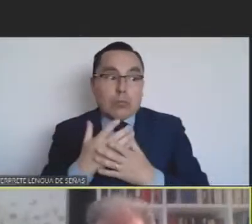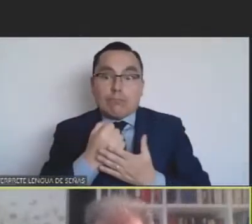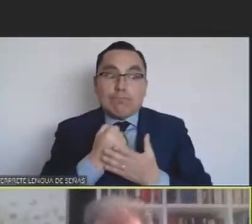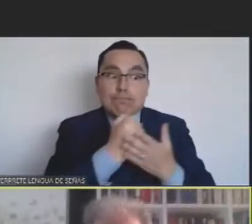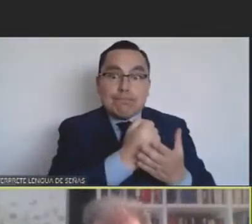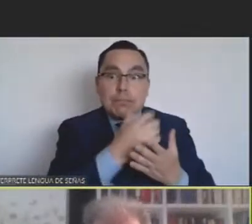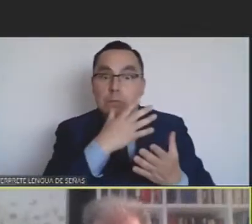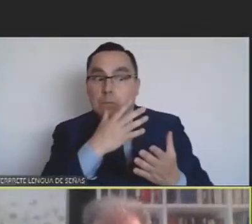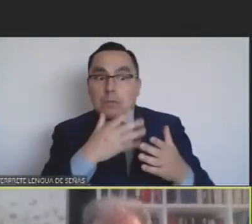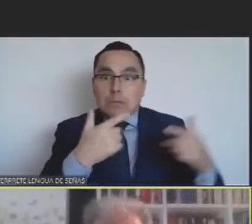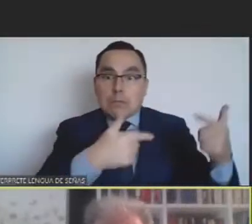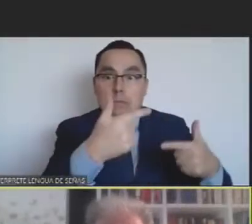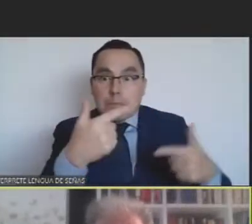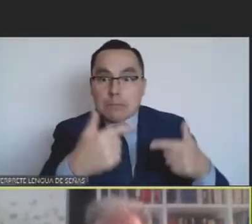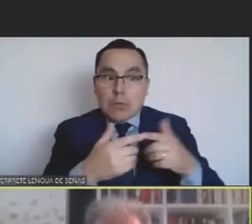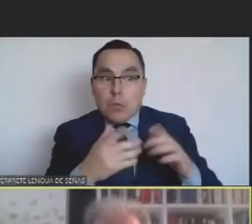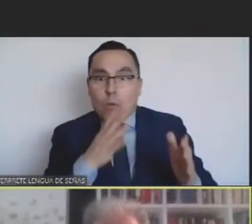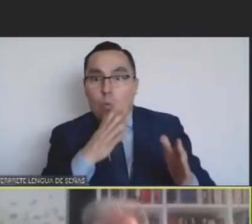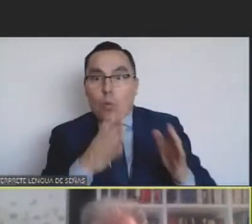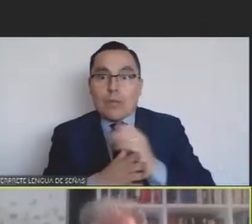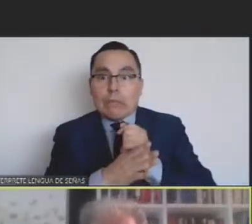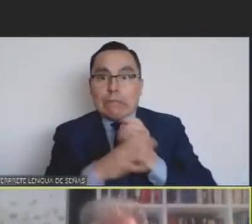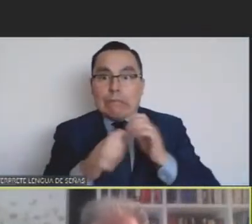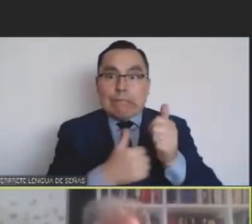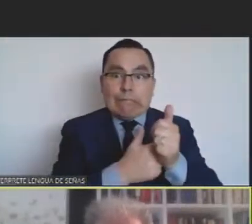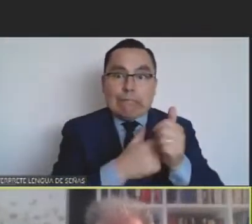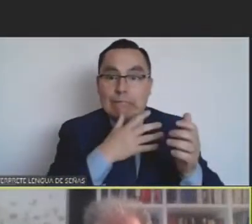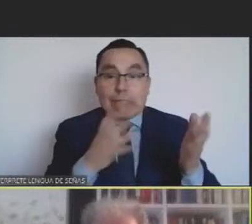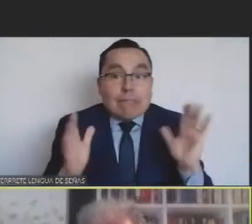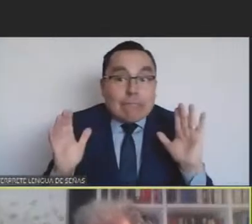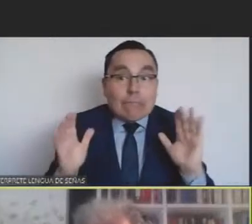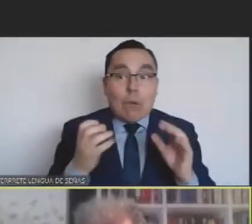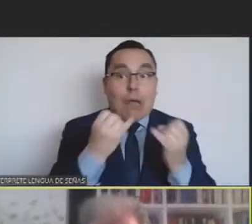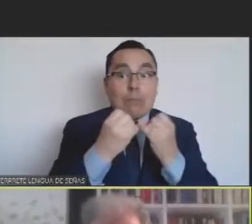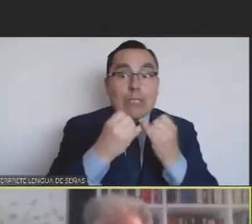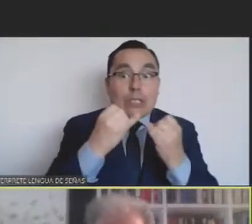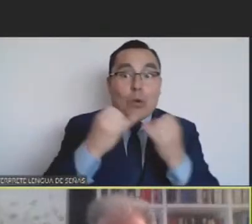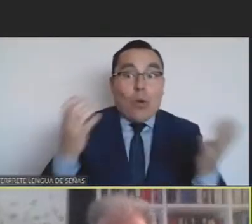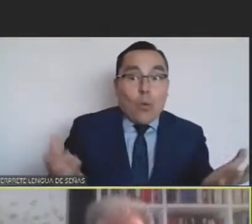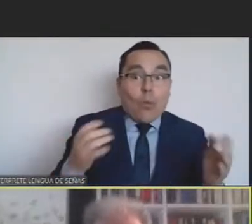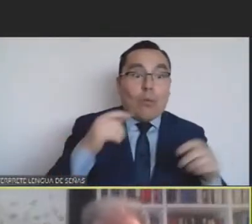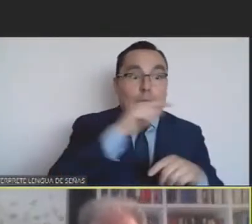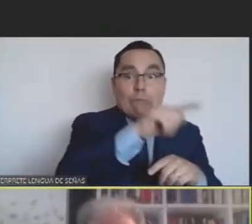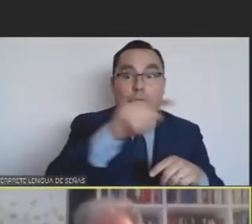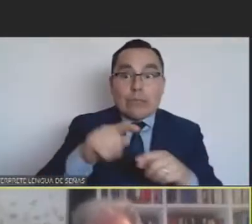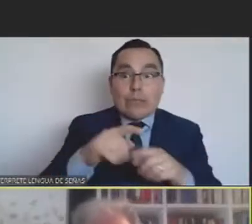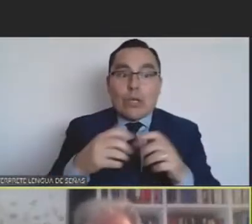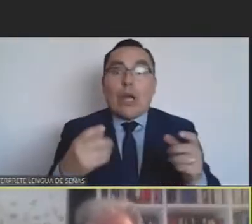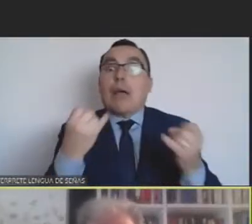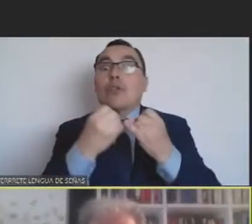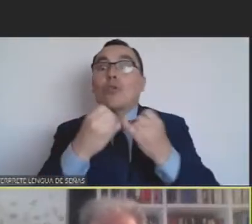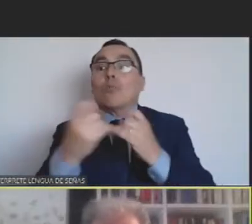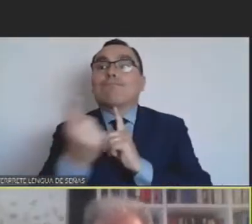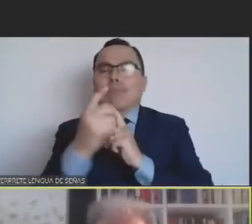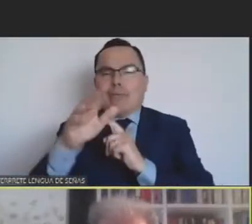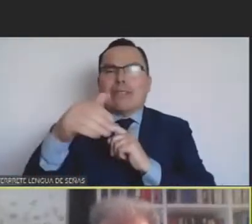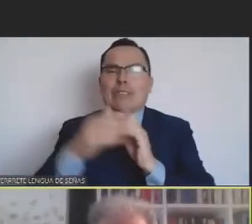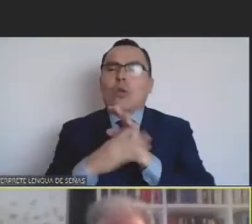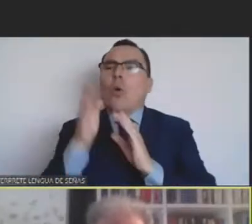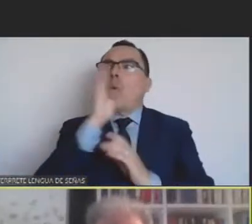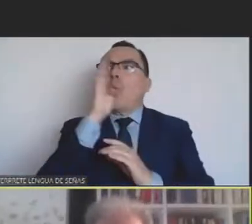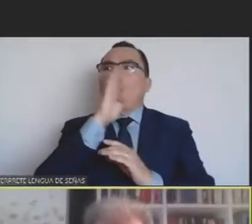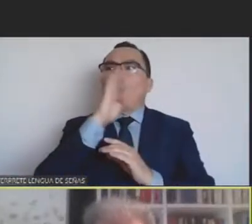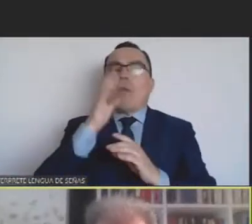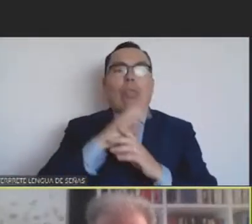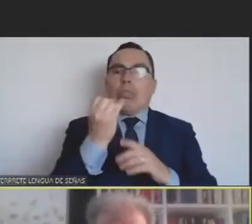cercanos a los partidos donde algunas militaron, donde siguen teniendo a sus cónyuges, a sus amigos, a sus círculos cercanos, y entonces no tienen la